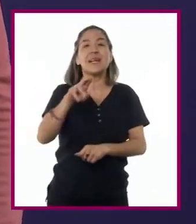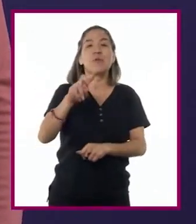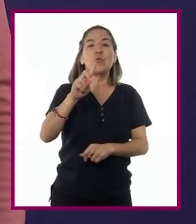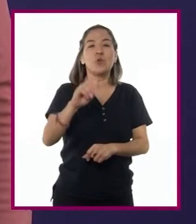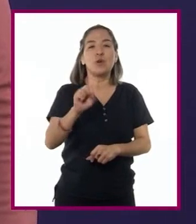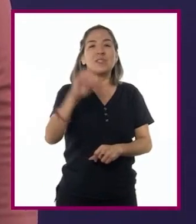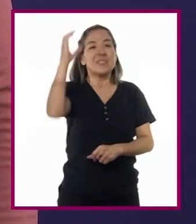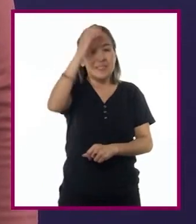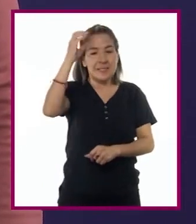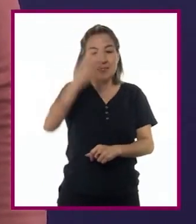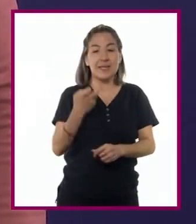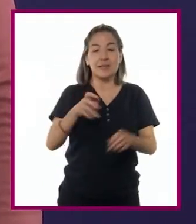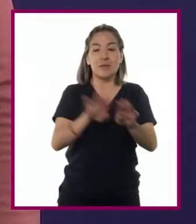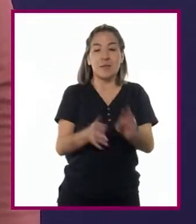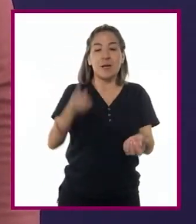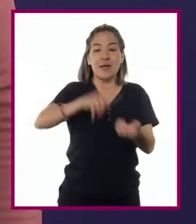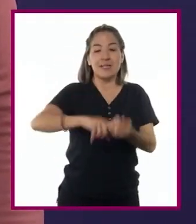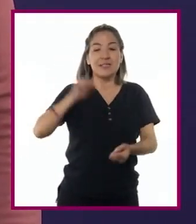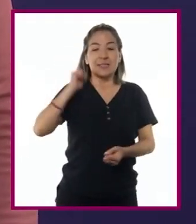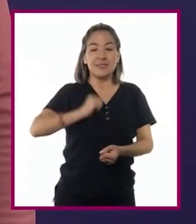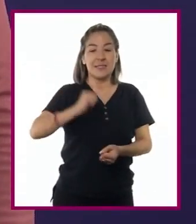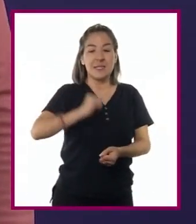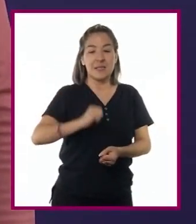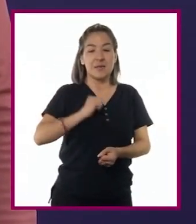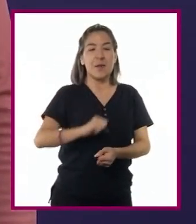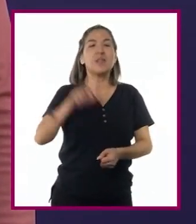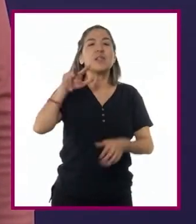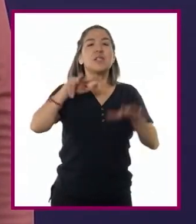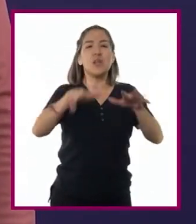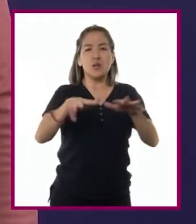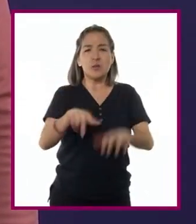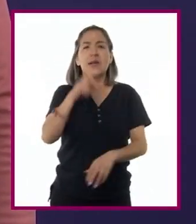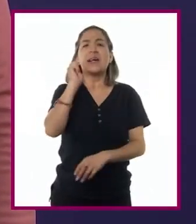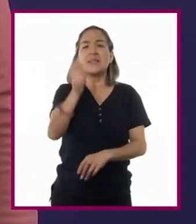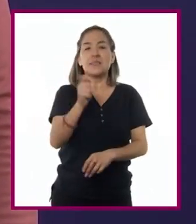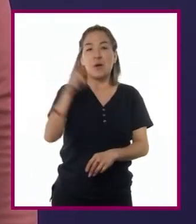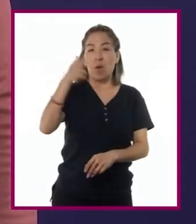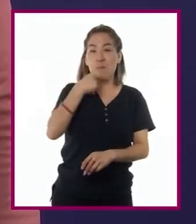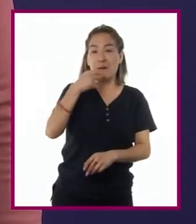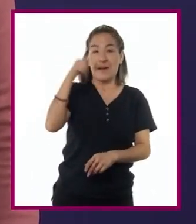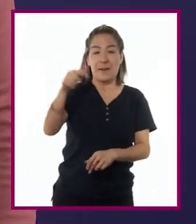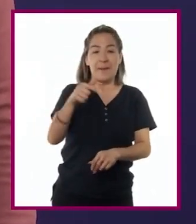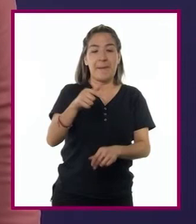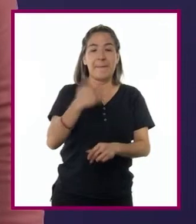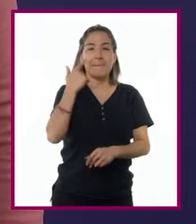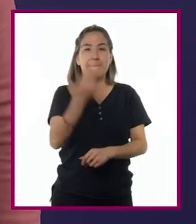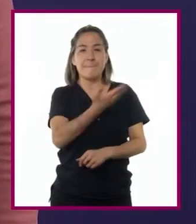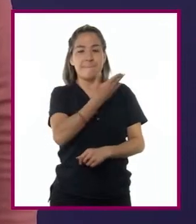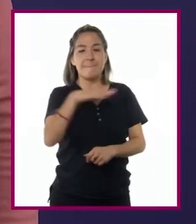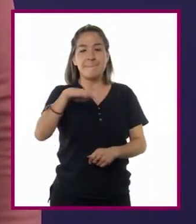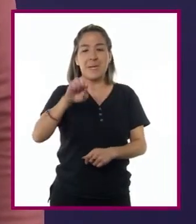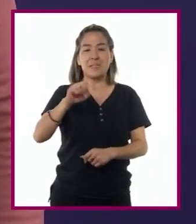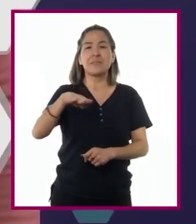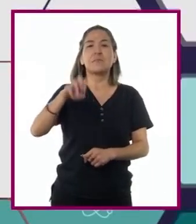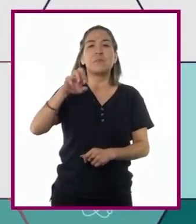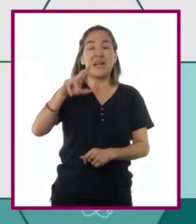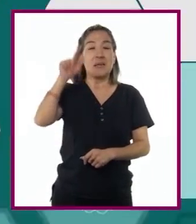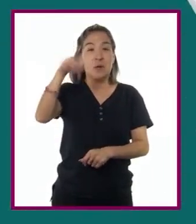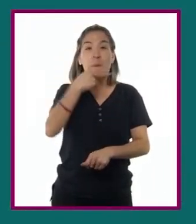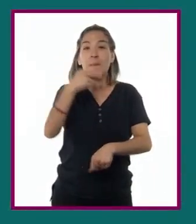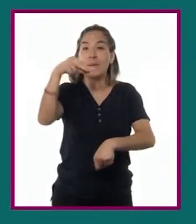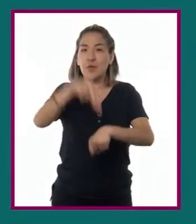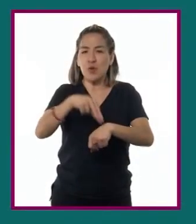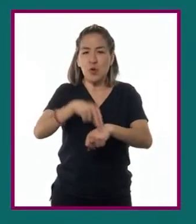Europa del siglo XVIII y fue protagonizada por el médico alemán Franz Mesmer. El médico